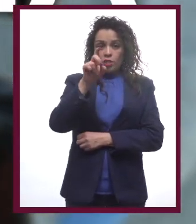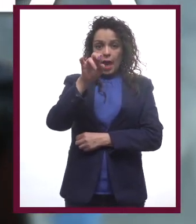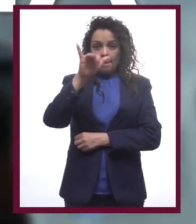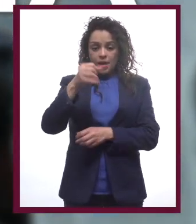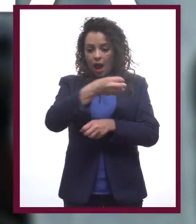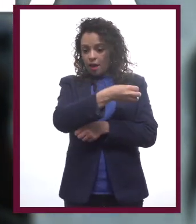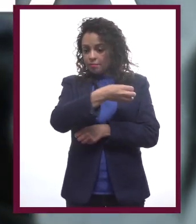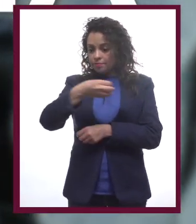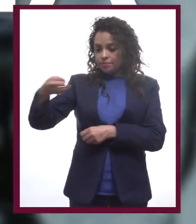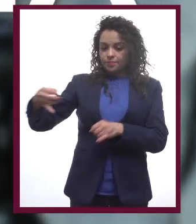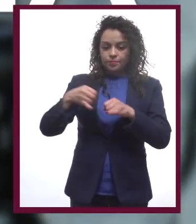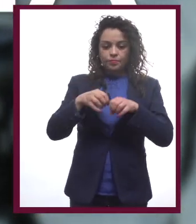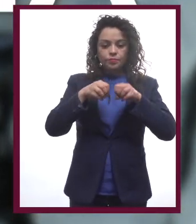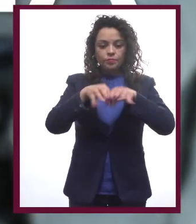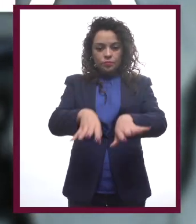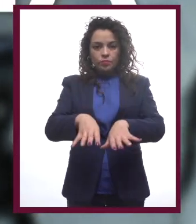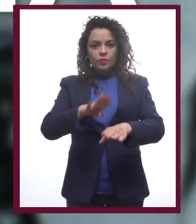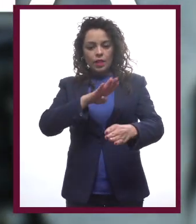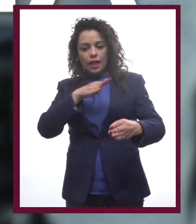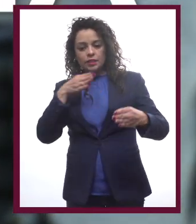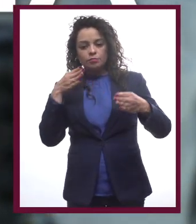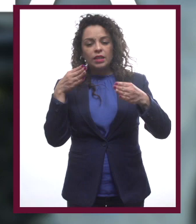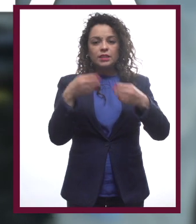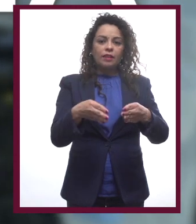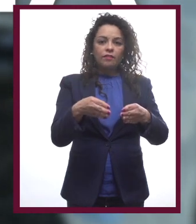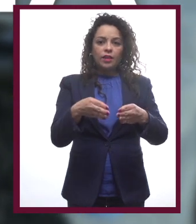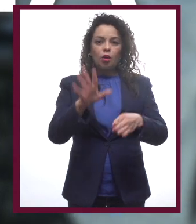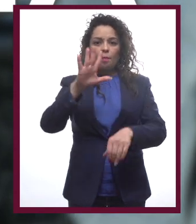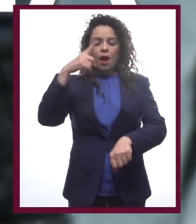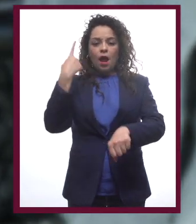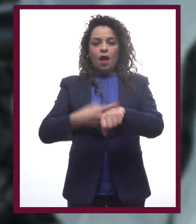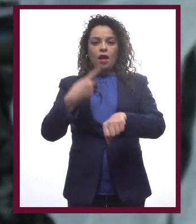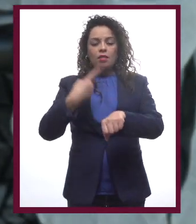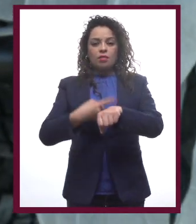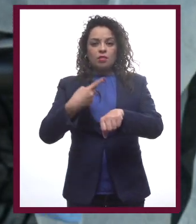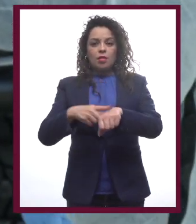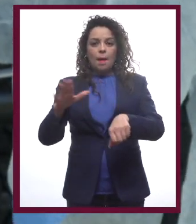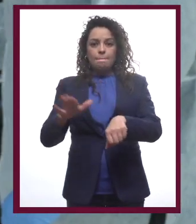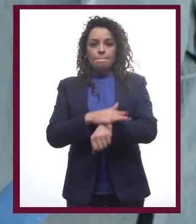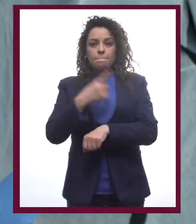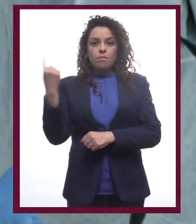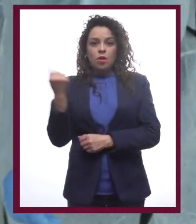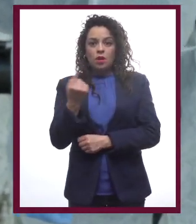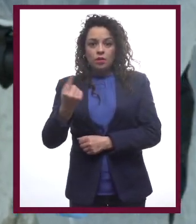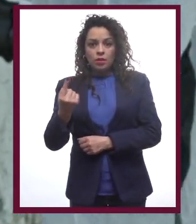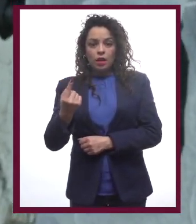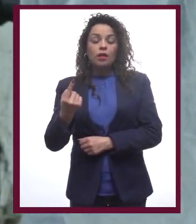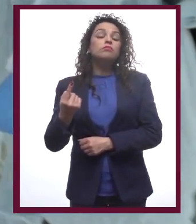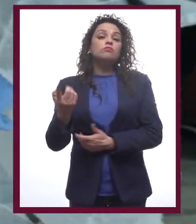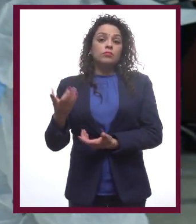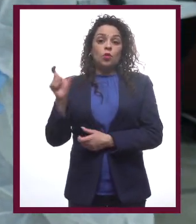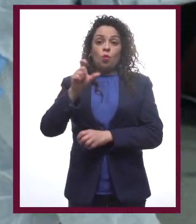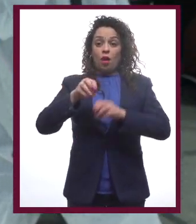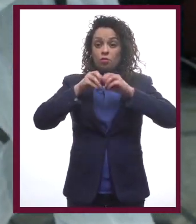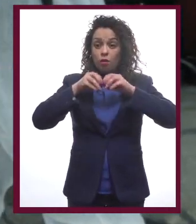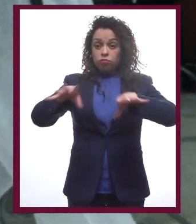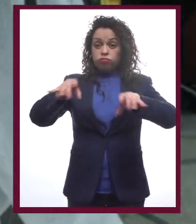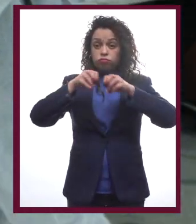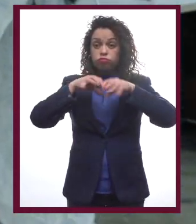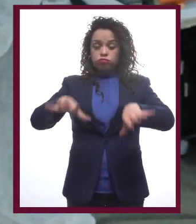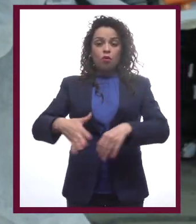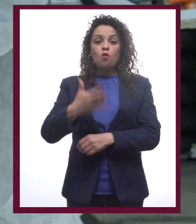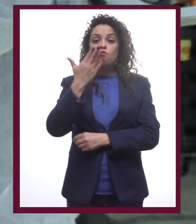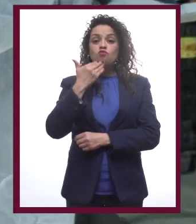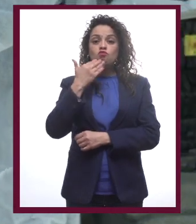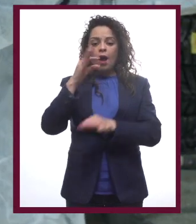refiere al exceso de información que existe sobre un tema en específico y como una enfermedad a lo nocivo que puede llegar a ser